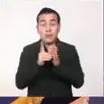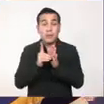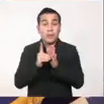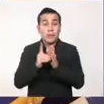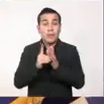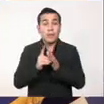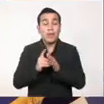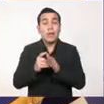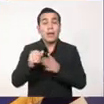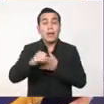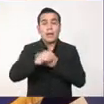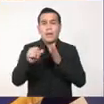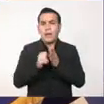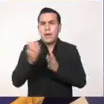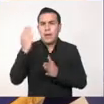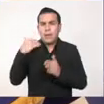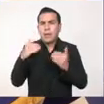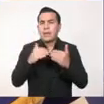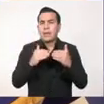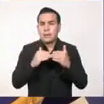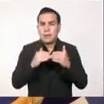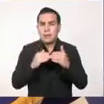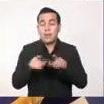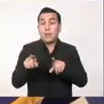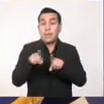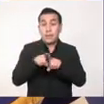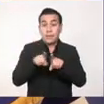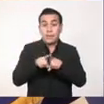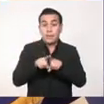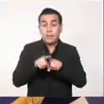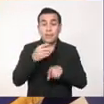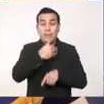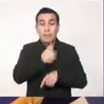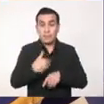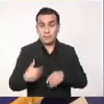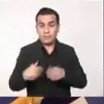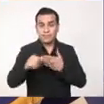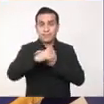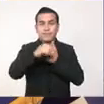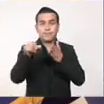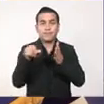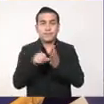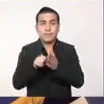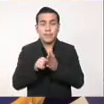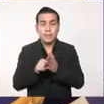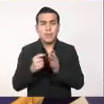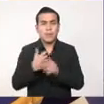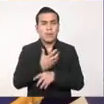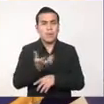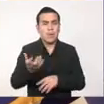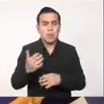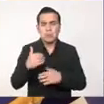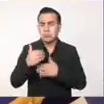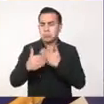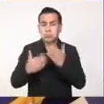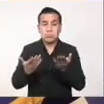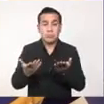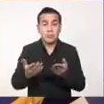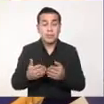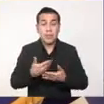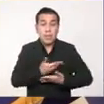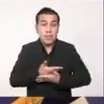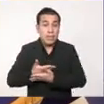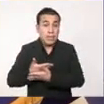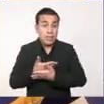de un presidente además. O sea, el presidente era su hermano, ella era diputada, después fue alcaldesa, etc. Su hijo